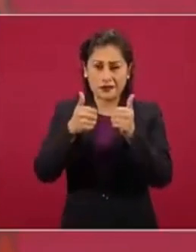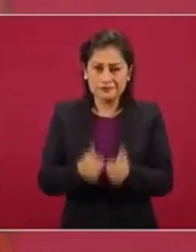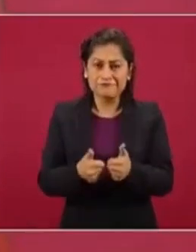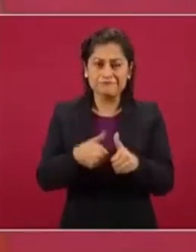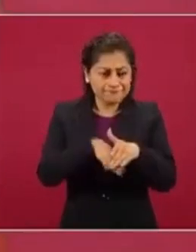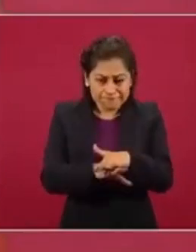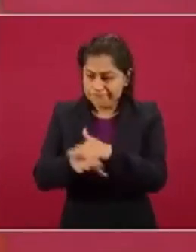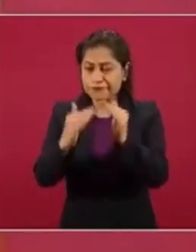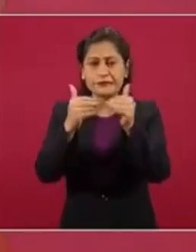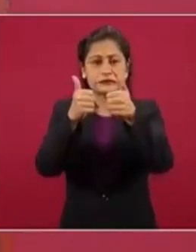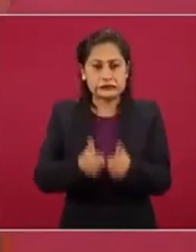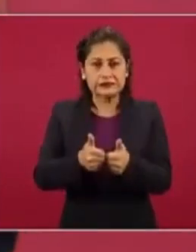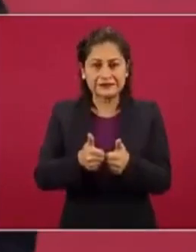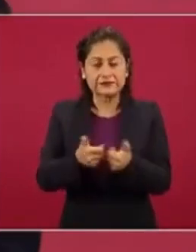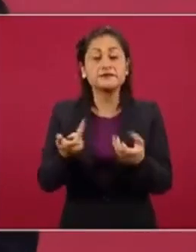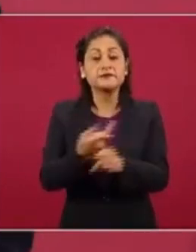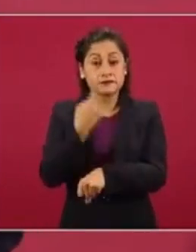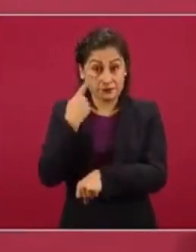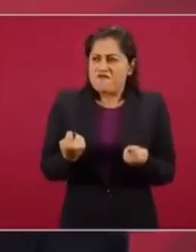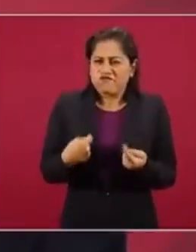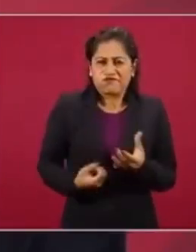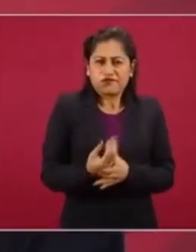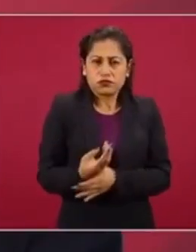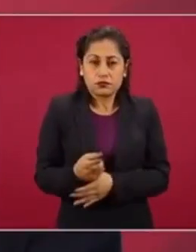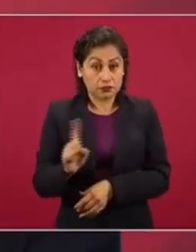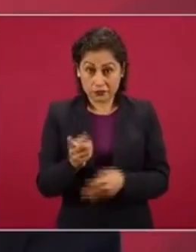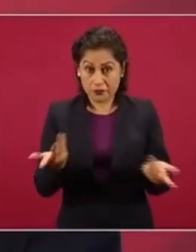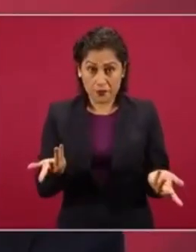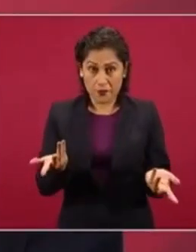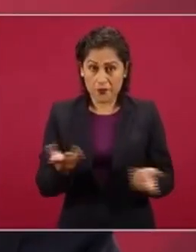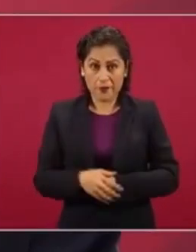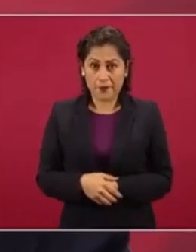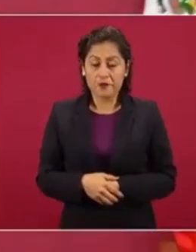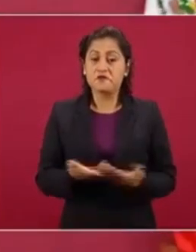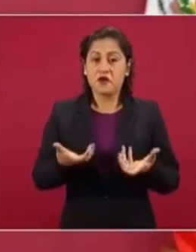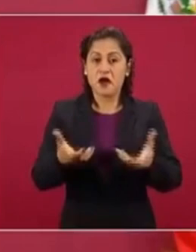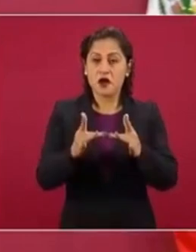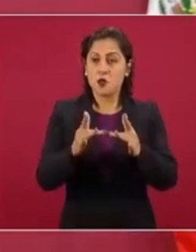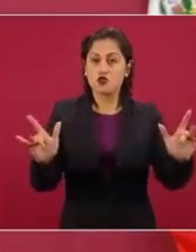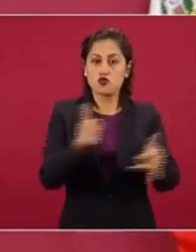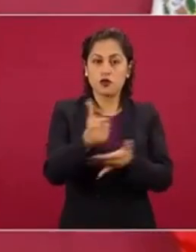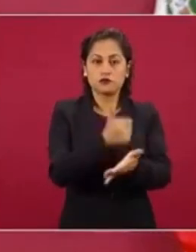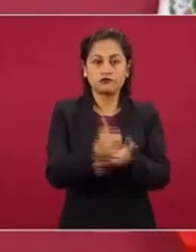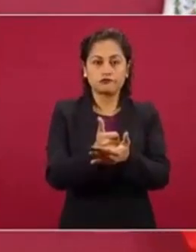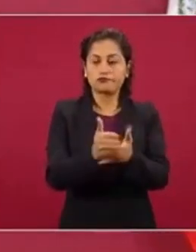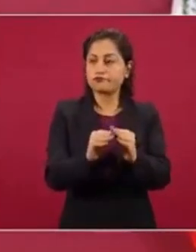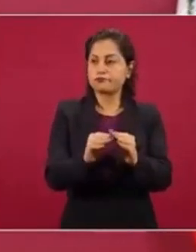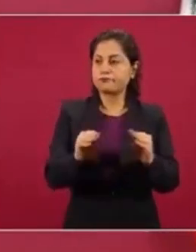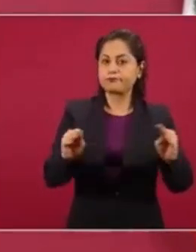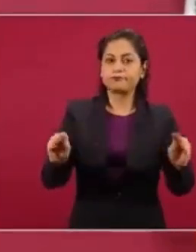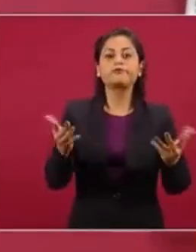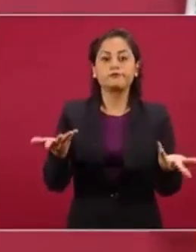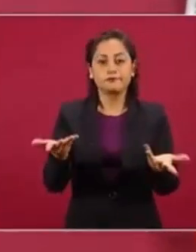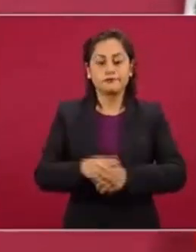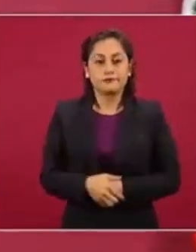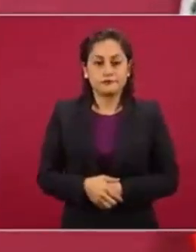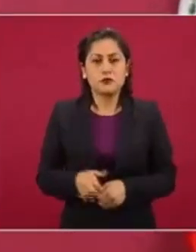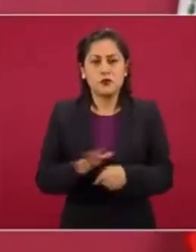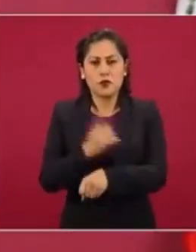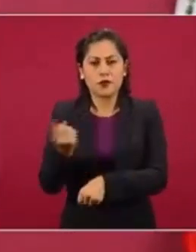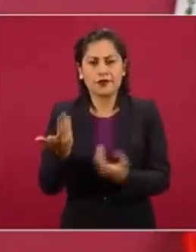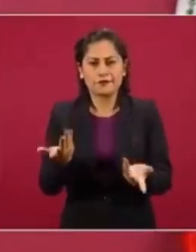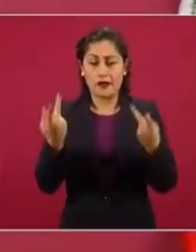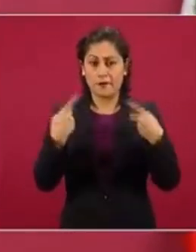domicilios. Las calles estaban desiertas. Se vaciaron las ciudades, los pueblos. Todo el